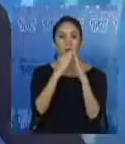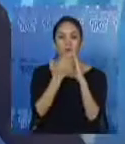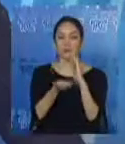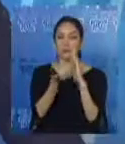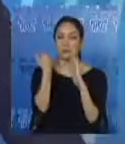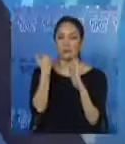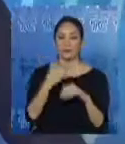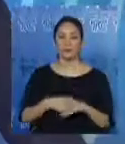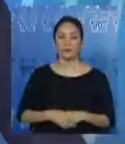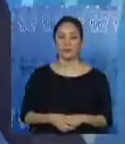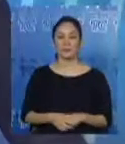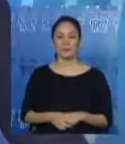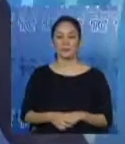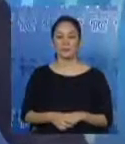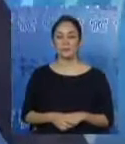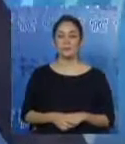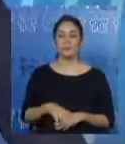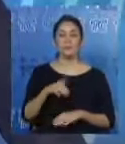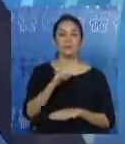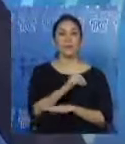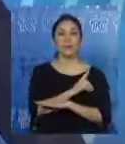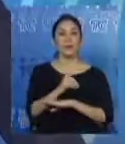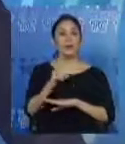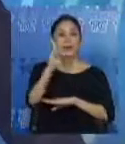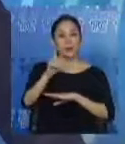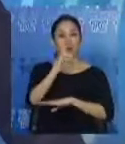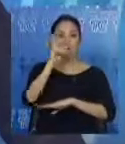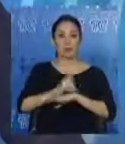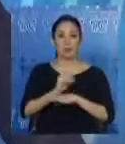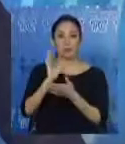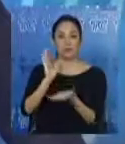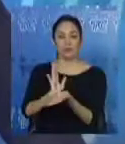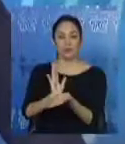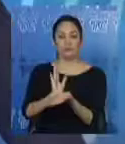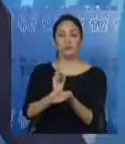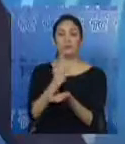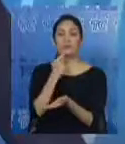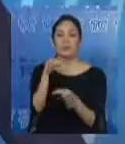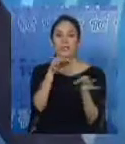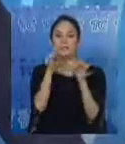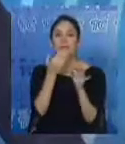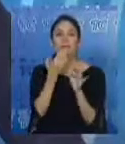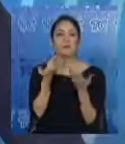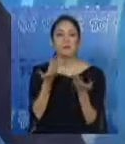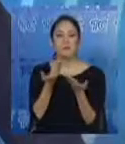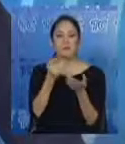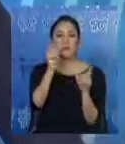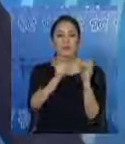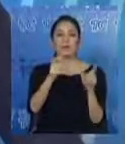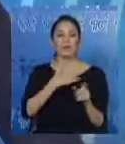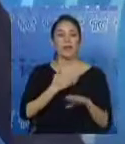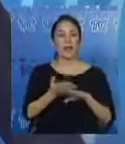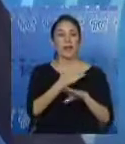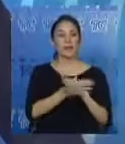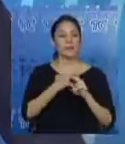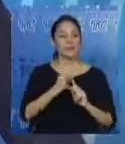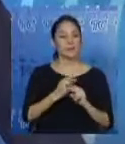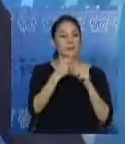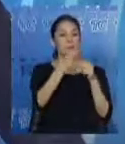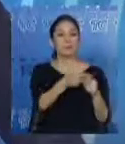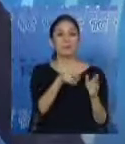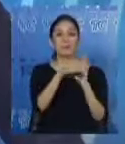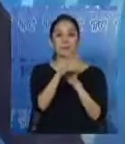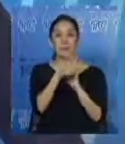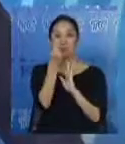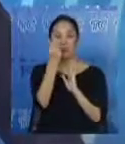Amigos, el presidente del directorio del IES, Richard Espinosa, explicó cómo se compensará a los beneficiarios de préstamos hipotecarios del BIES